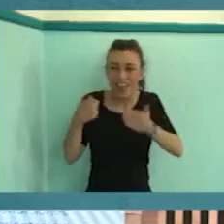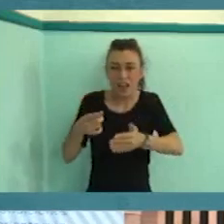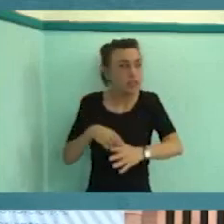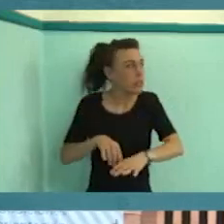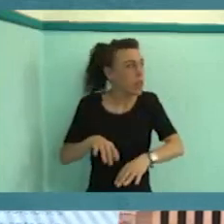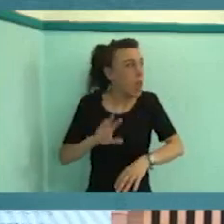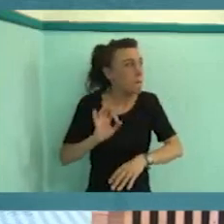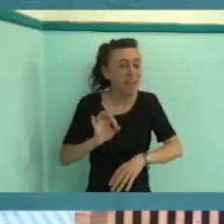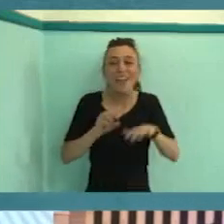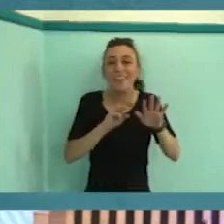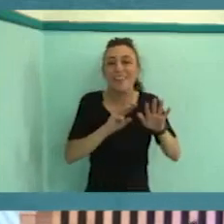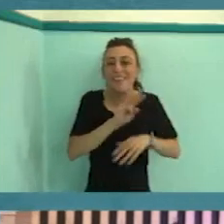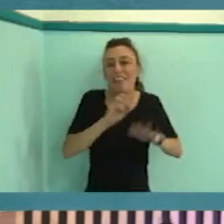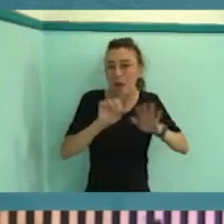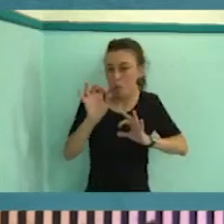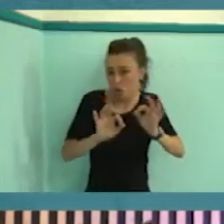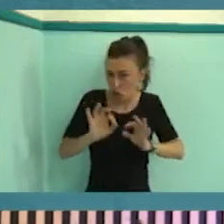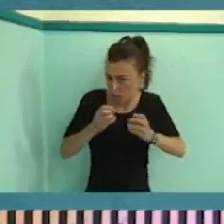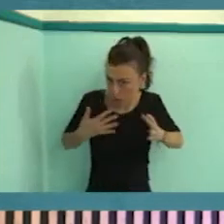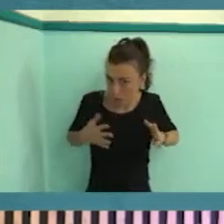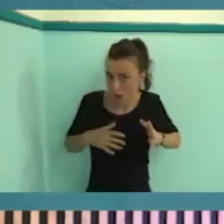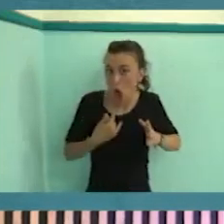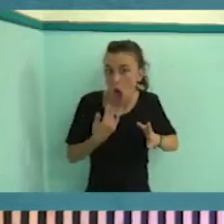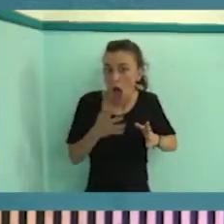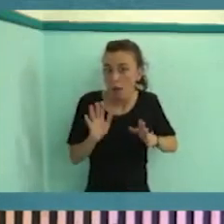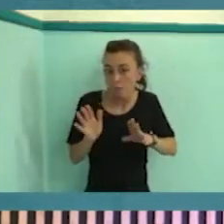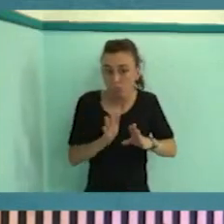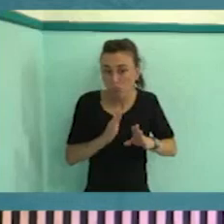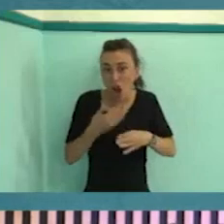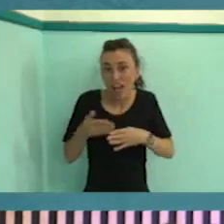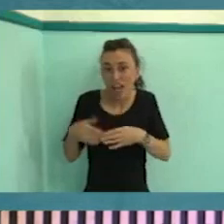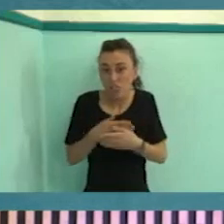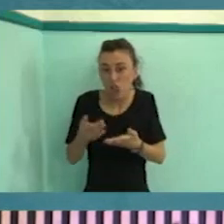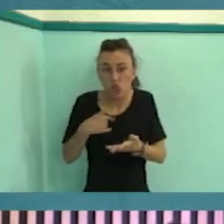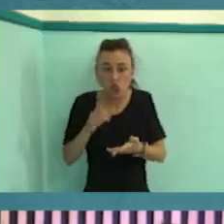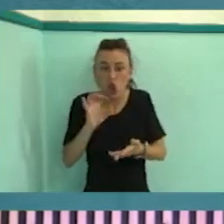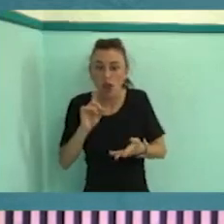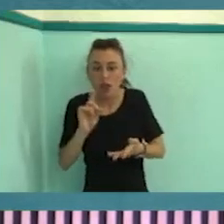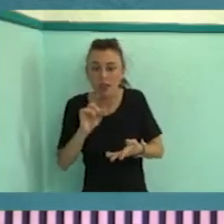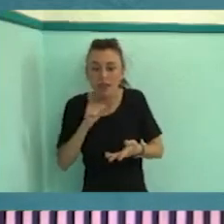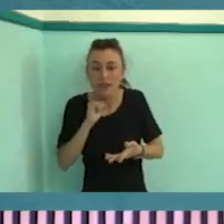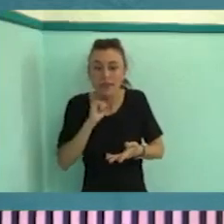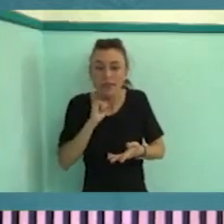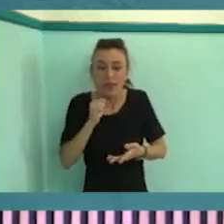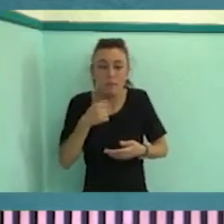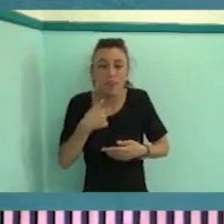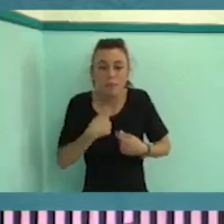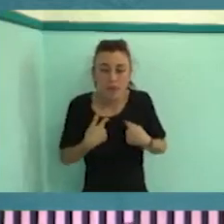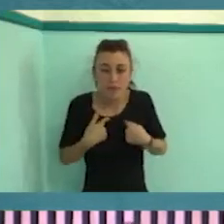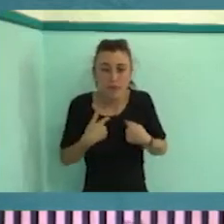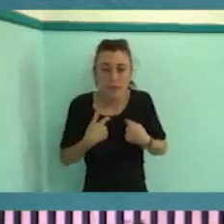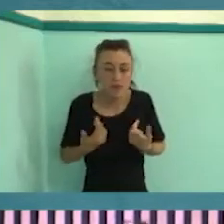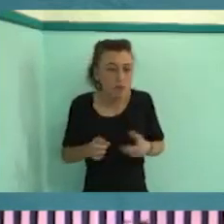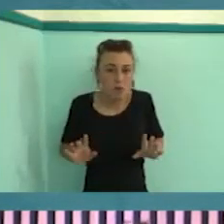superb pero que el resto no lo podemos tampoco tener en en olvido no y pensar que solo depende de mí no no depende solo de mí Y aunque fuera así cualquiera